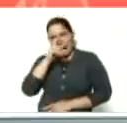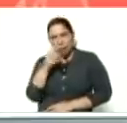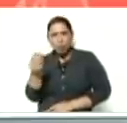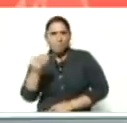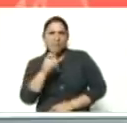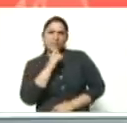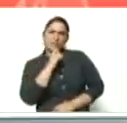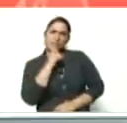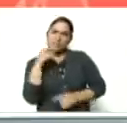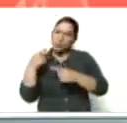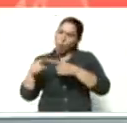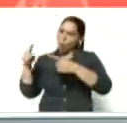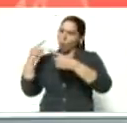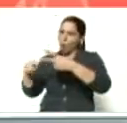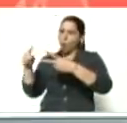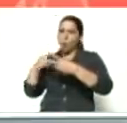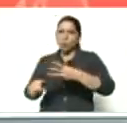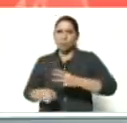difíciles que otros.